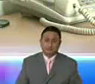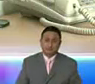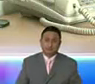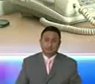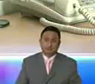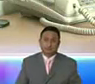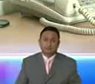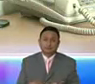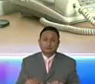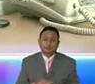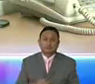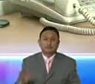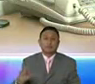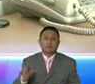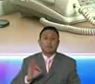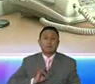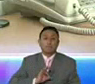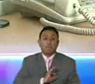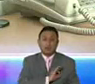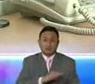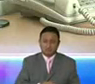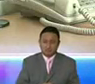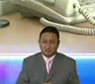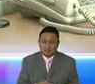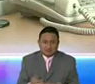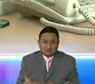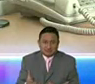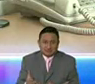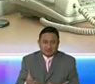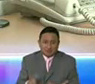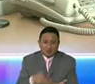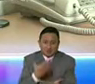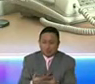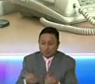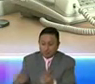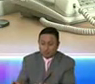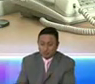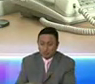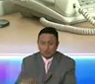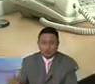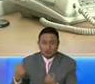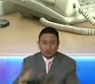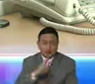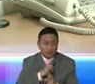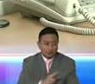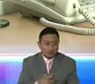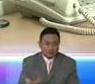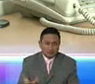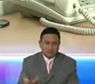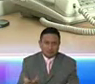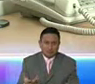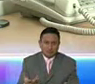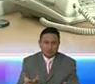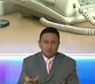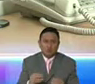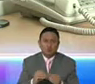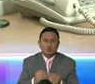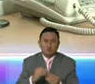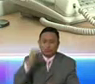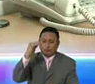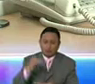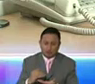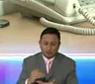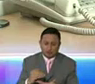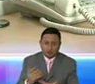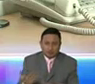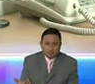Ahora Paola Pavón, sin ni siquiera haberle presentado la lista, ya nos da una respuesta reduciendo a un número